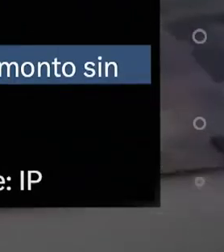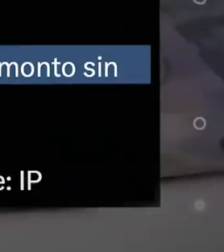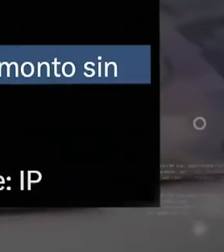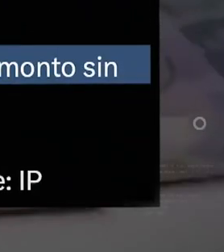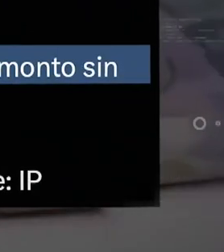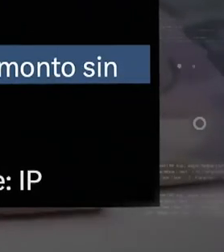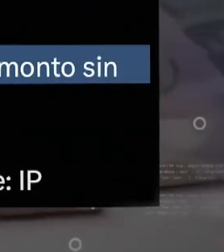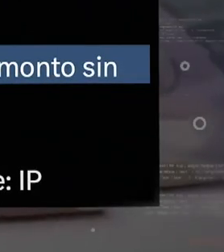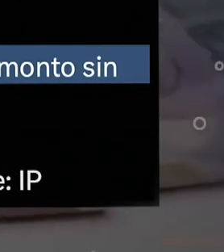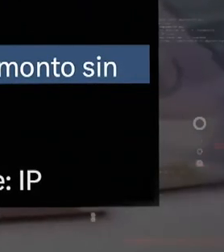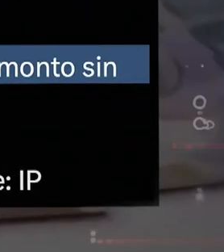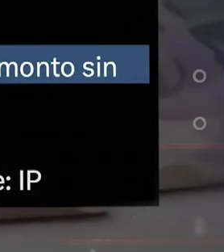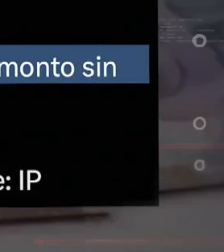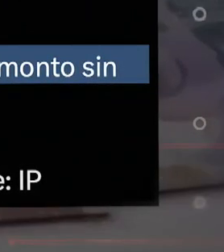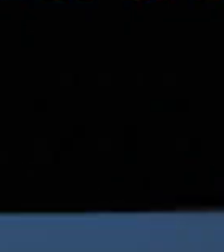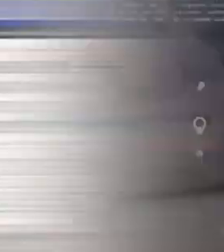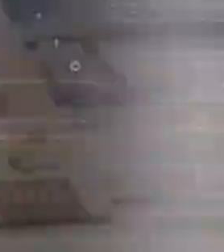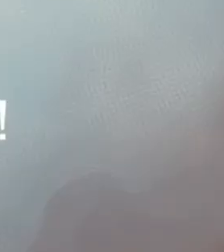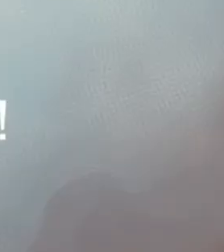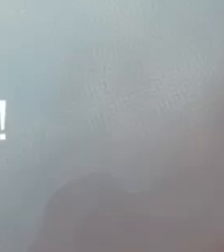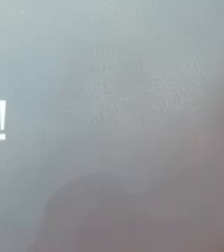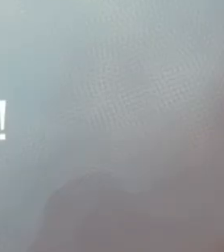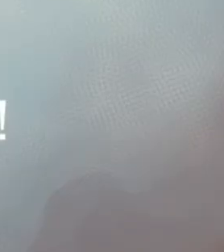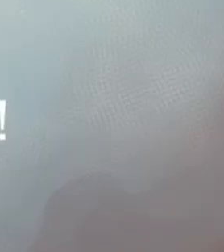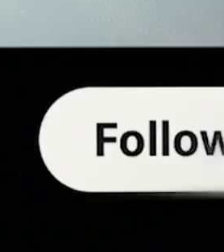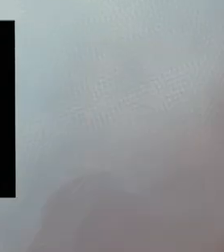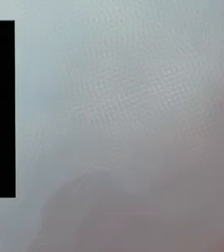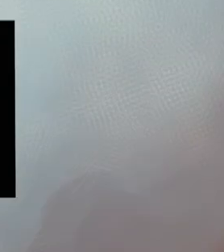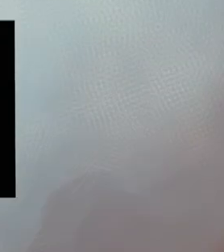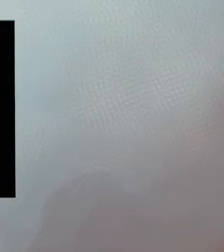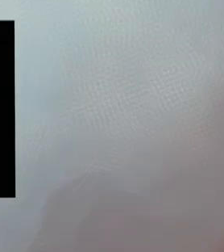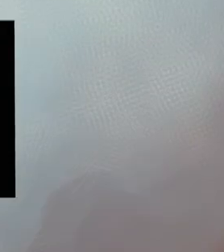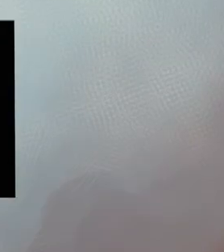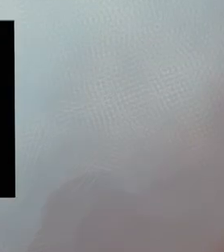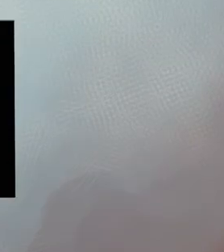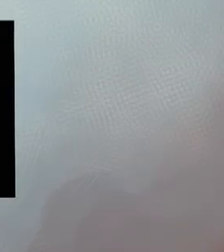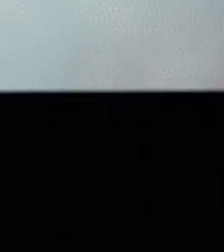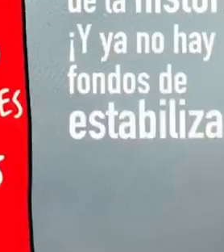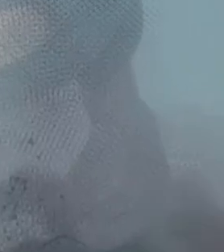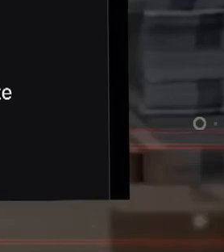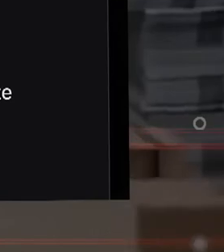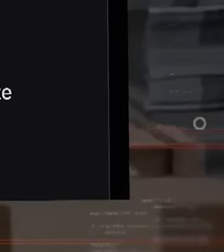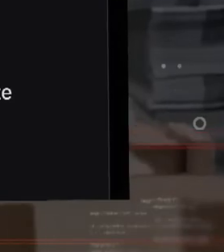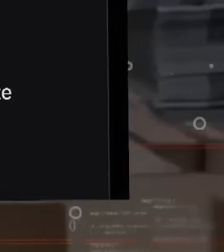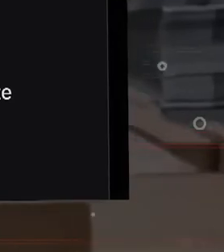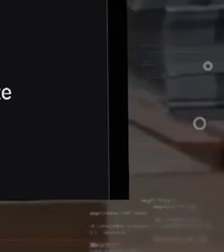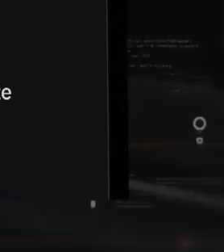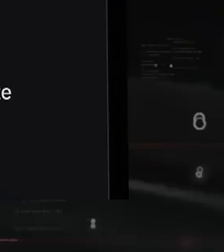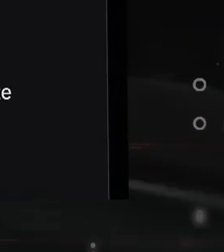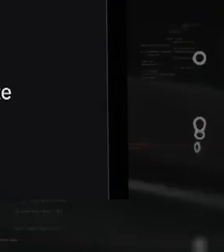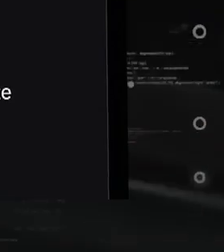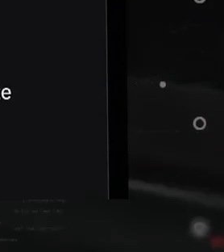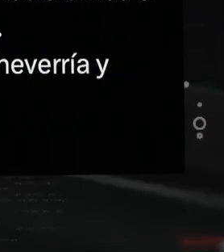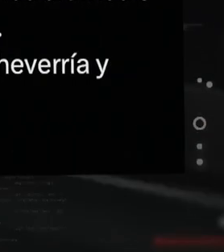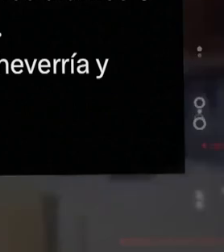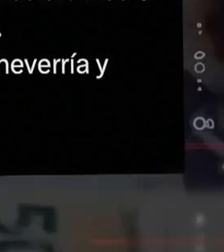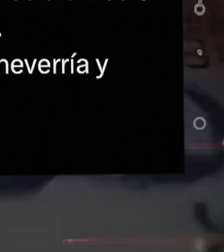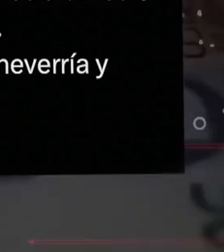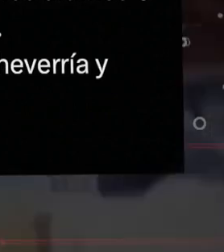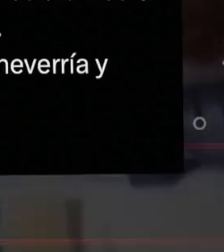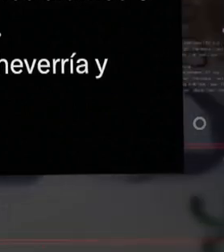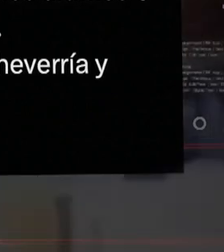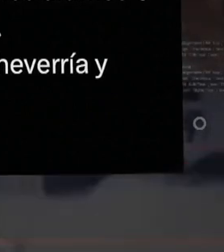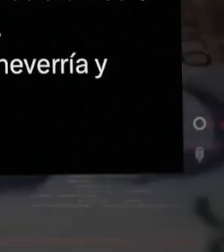y políticos de oposición sostienen, sin pruebas, que el gobierno del presidente López Obrador aumentó la deuda pública más que en